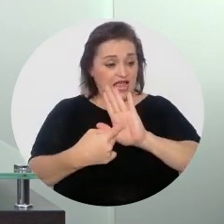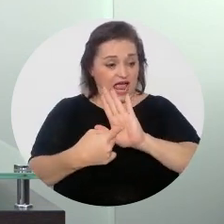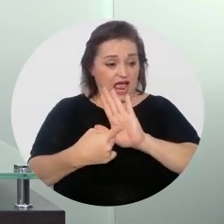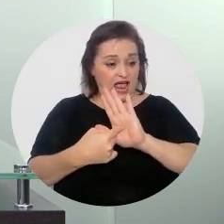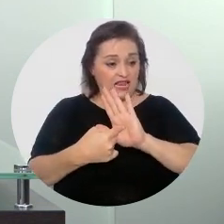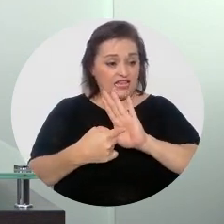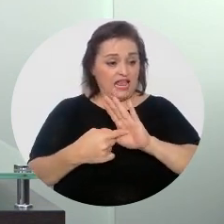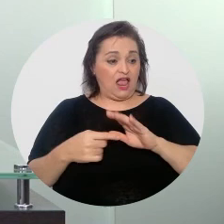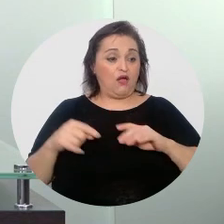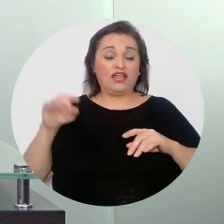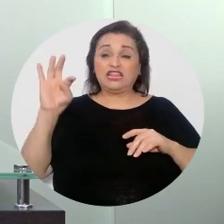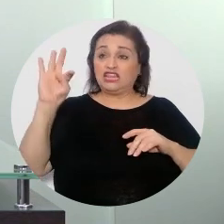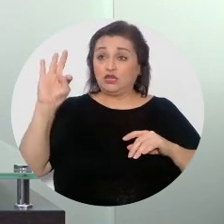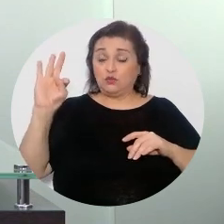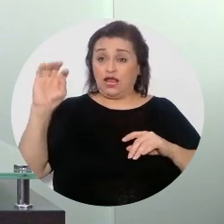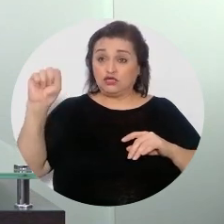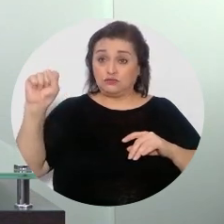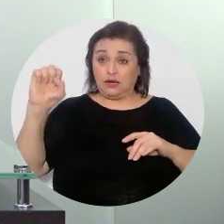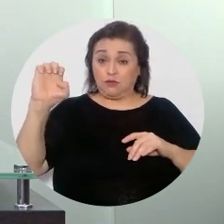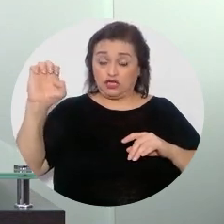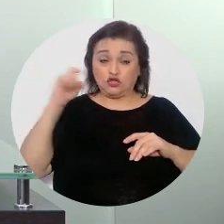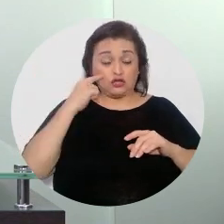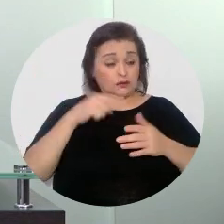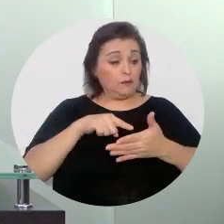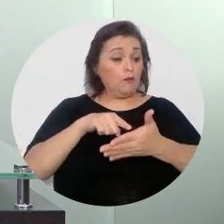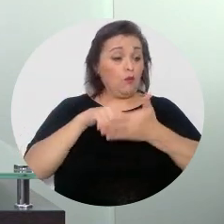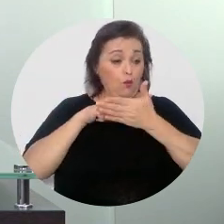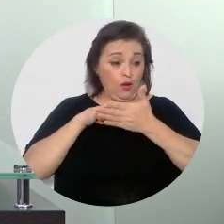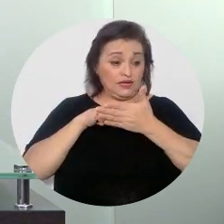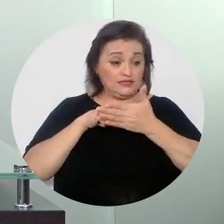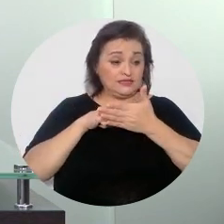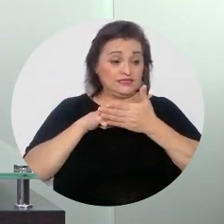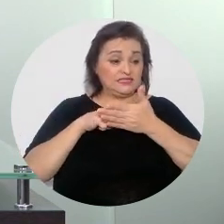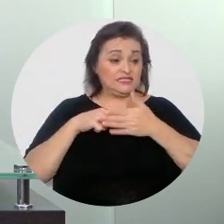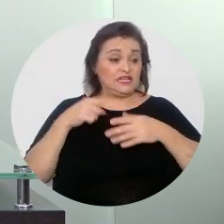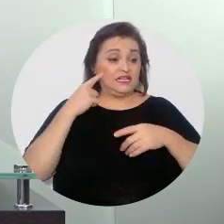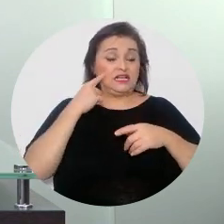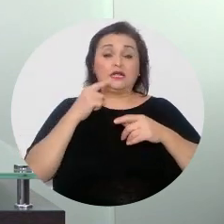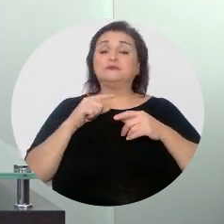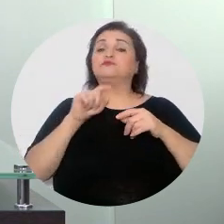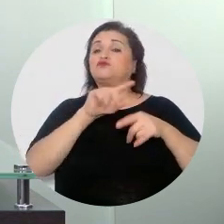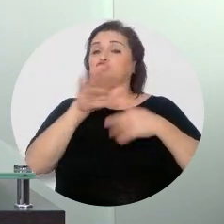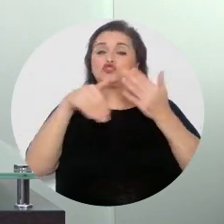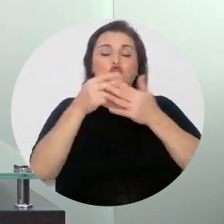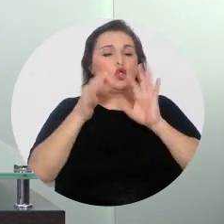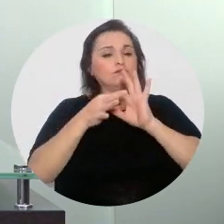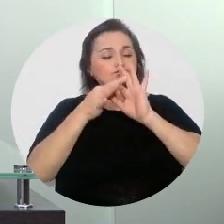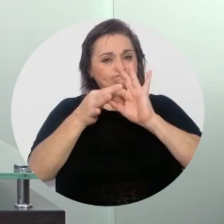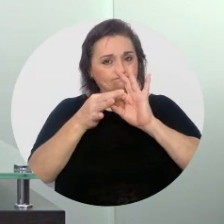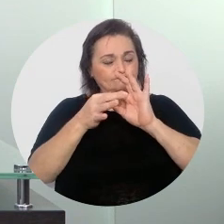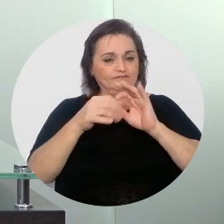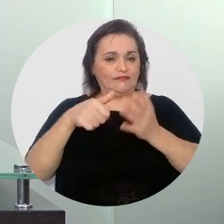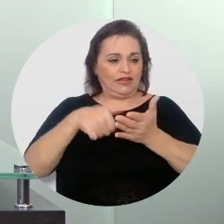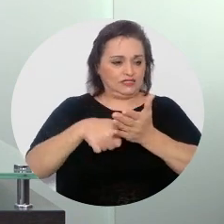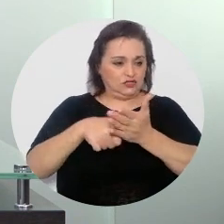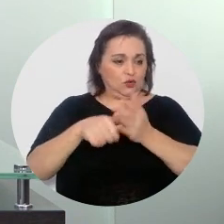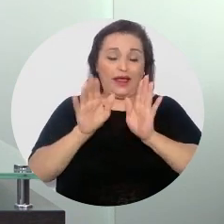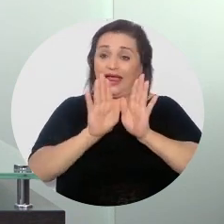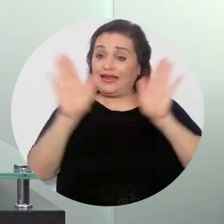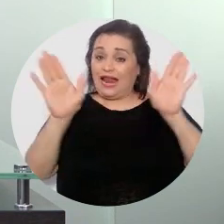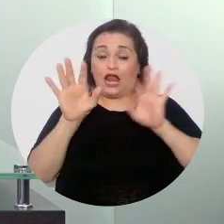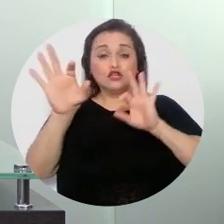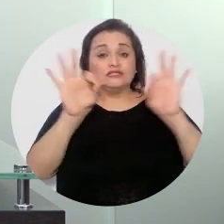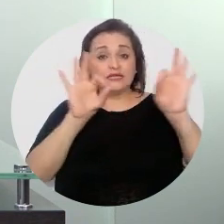sido señalado, primero por iniciativa del Tribunal Supremo de Elecciones y porque ha sido señalado con ocasión de las misiones de observación electoral.